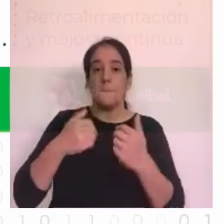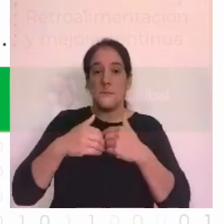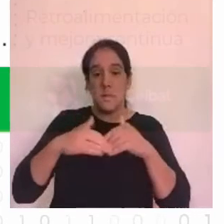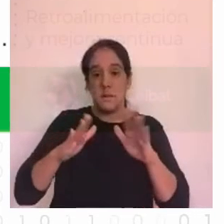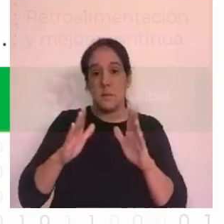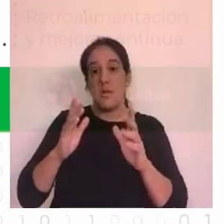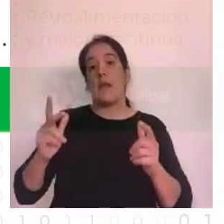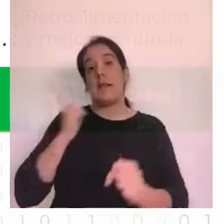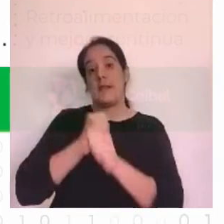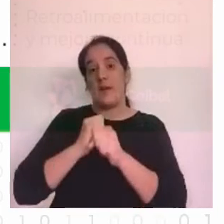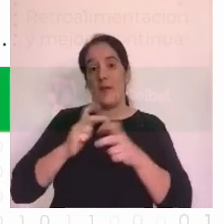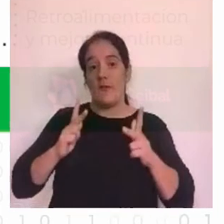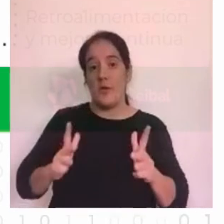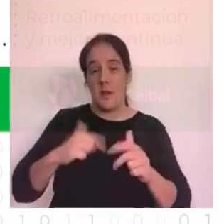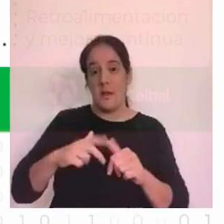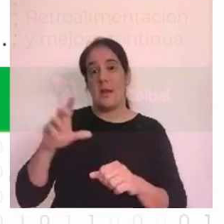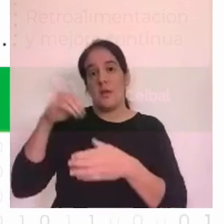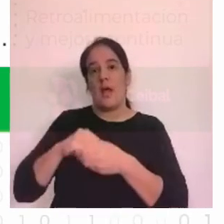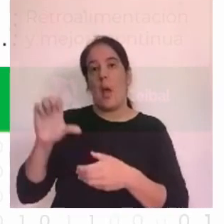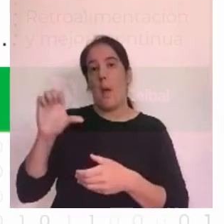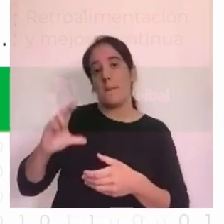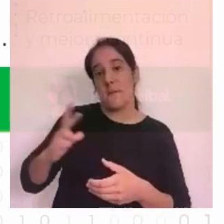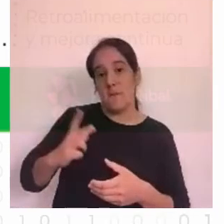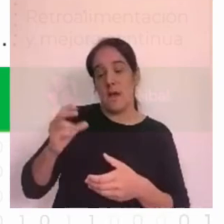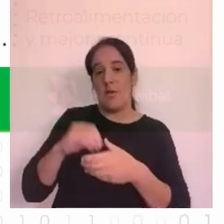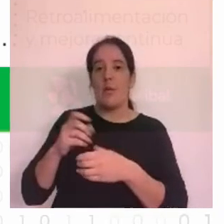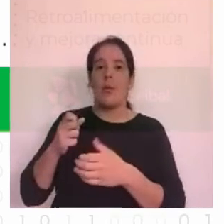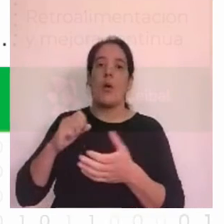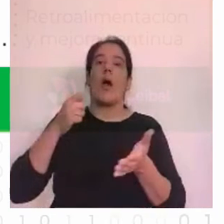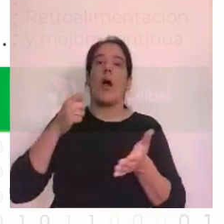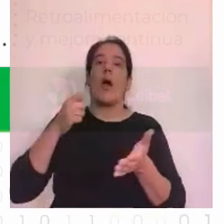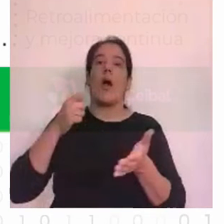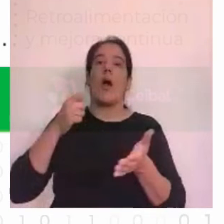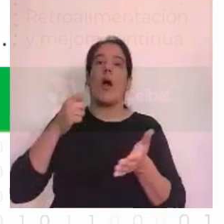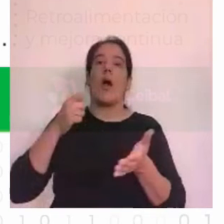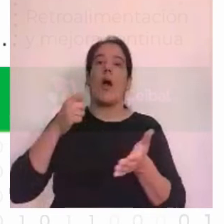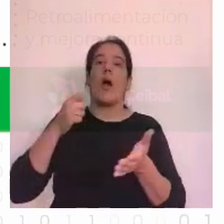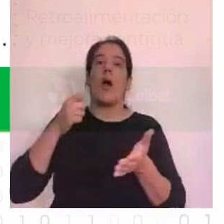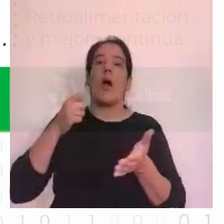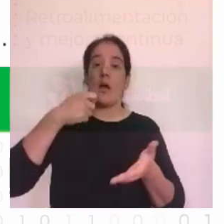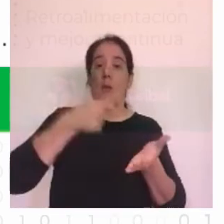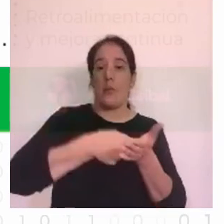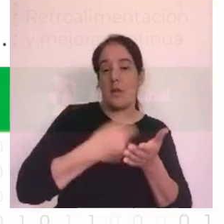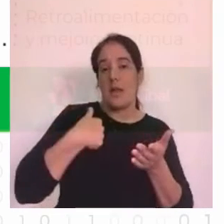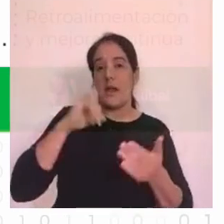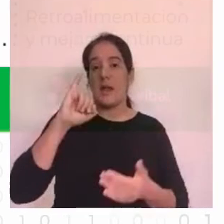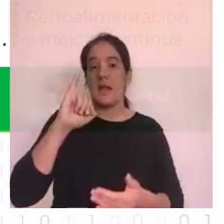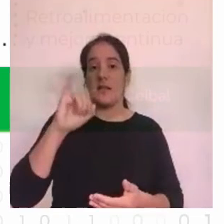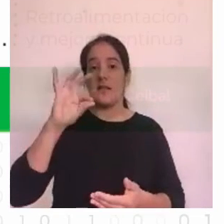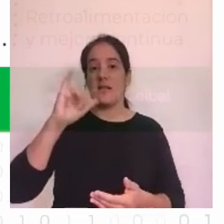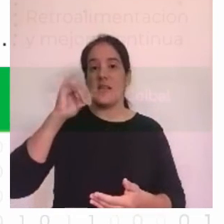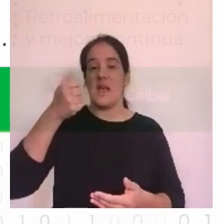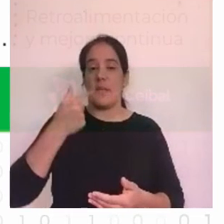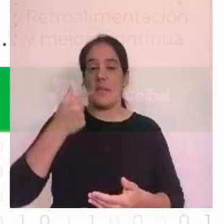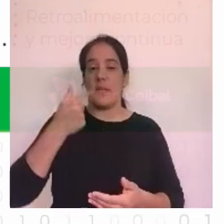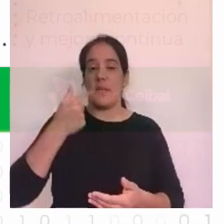registros administrativos de cotizantes de BPS y del SIAS, que es el Sistema de Información Integrada del Área Social, que